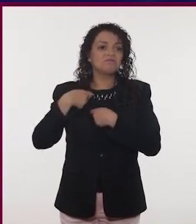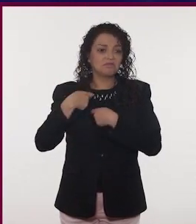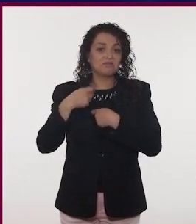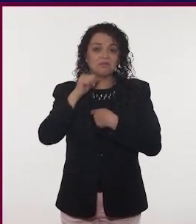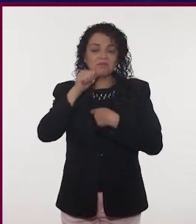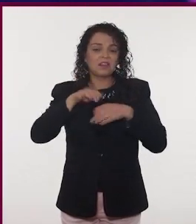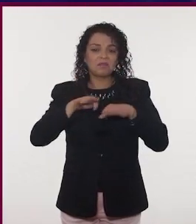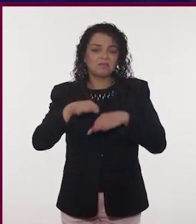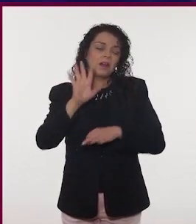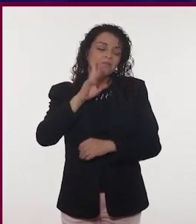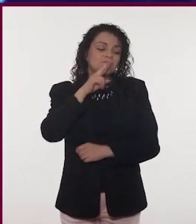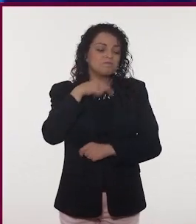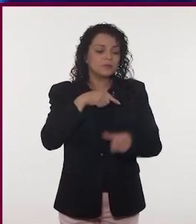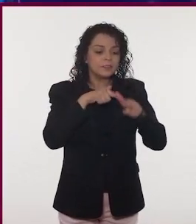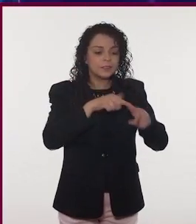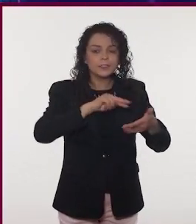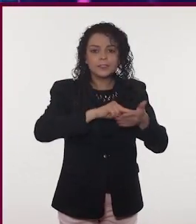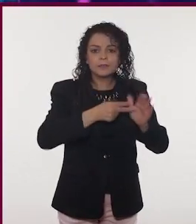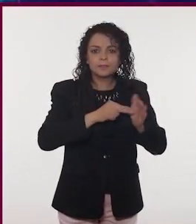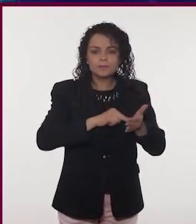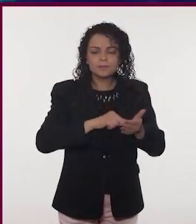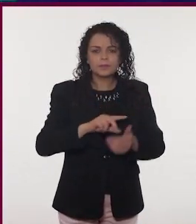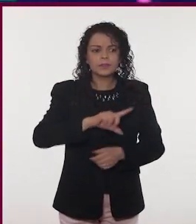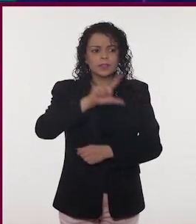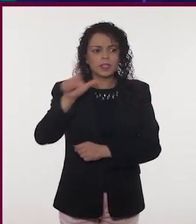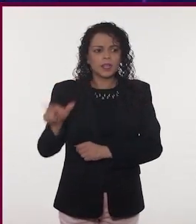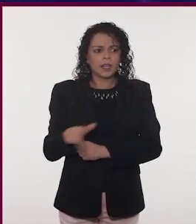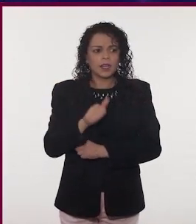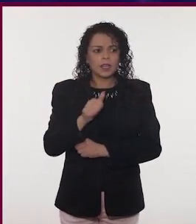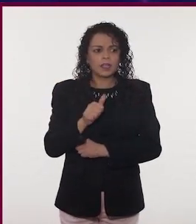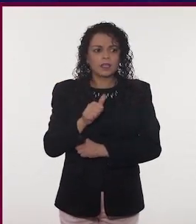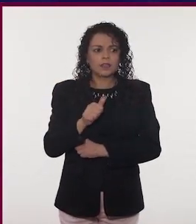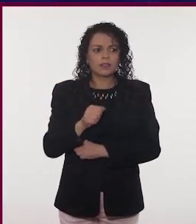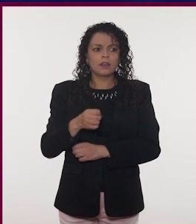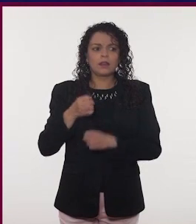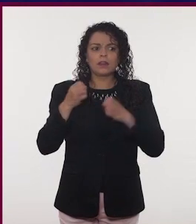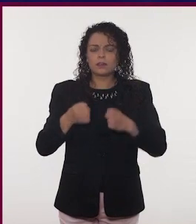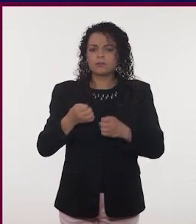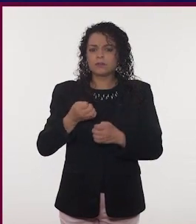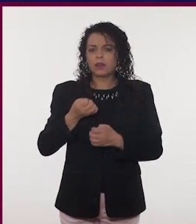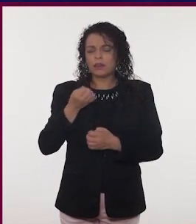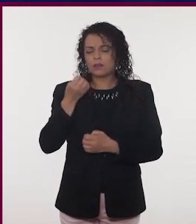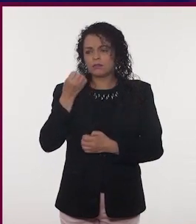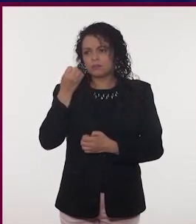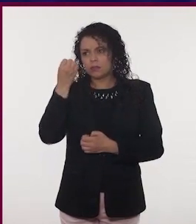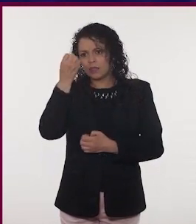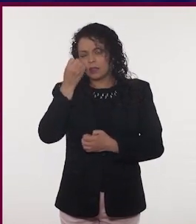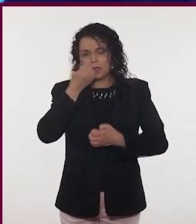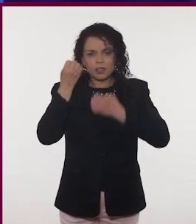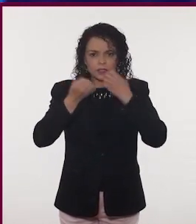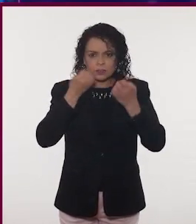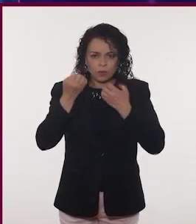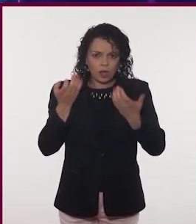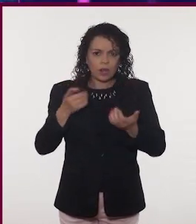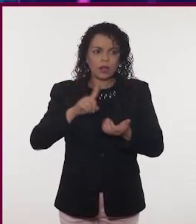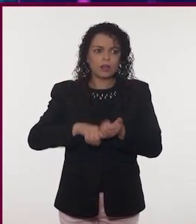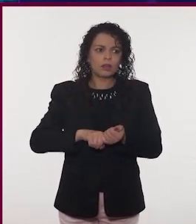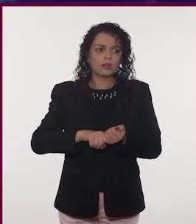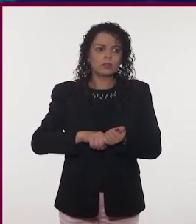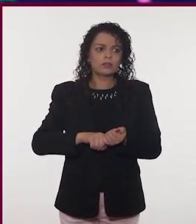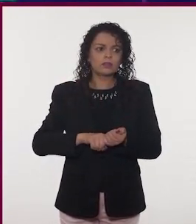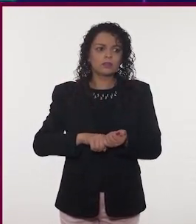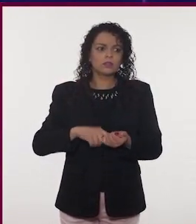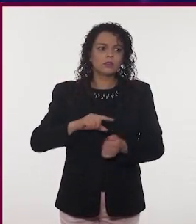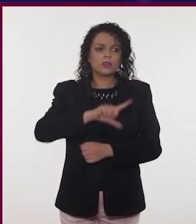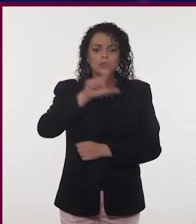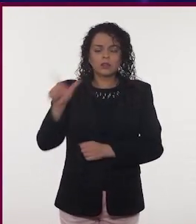nada que preocuparme, ¿no? Y curiosamente, pues me hablan y me dicen, te aceptamos en la escuela, ¿no? Entonces, ya finalmente entro al CCC, estudié guión cinematográfico, y